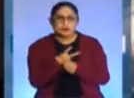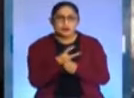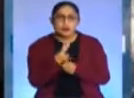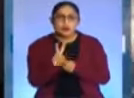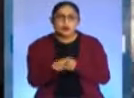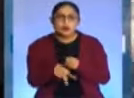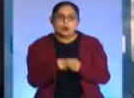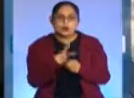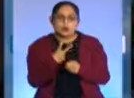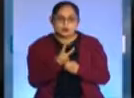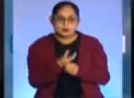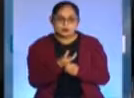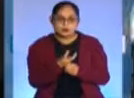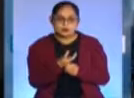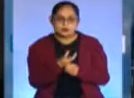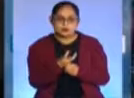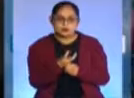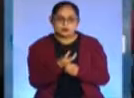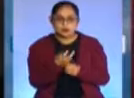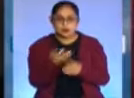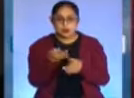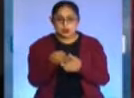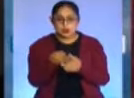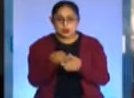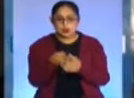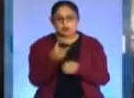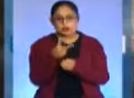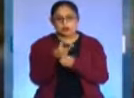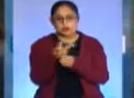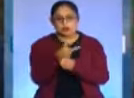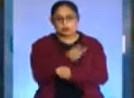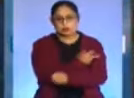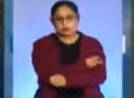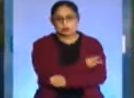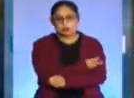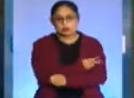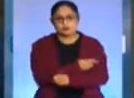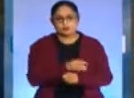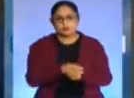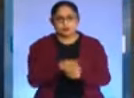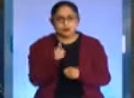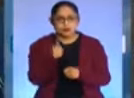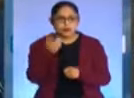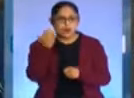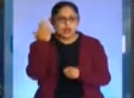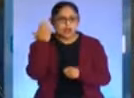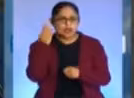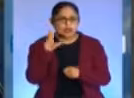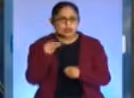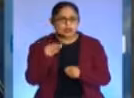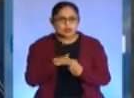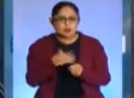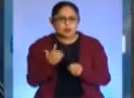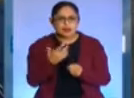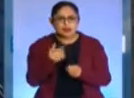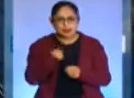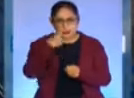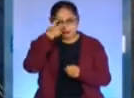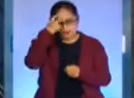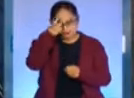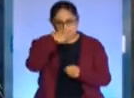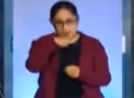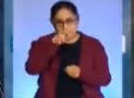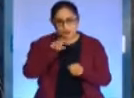esquema nuevamente y ahorita ya es la segunda vacuna. En su momento, ¿por qué no pudo ponerse? Porque viajamos por